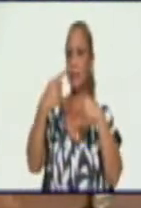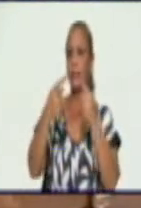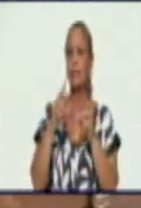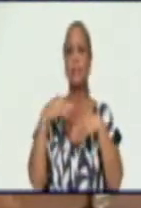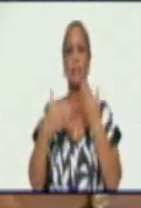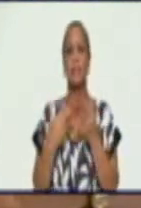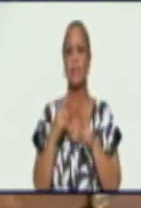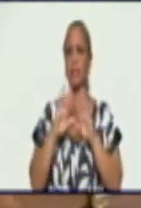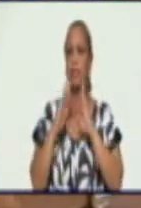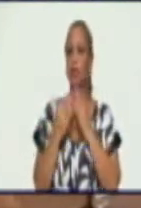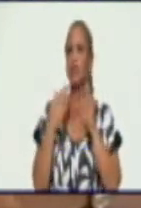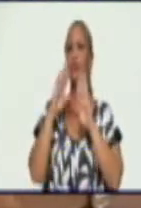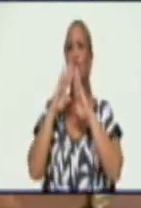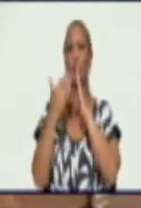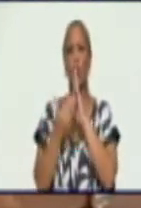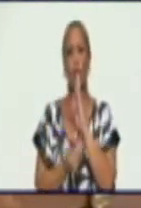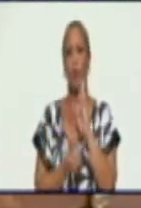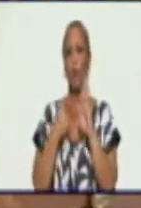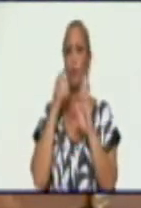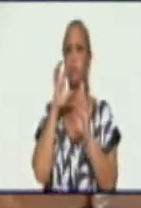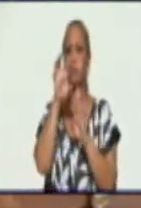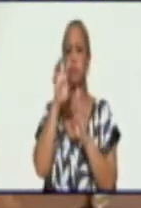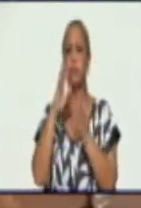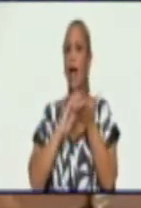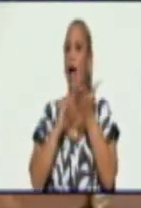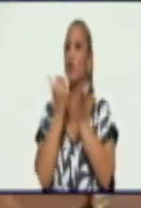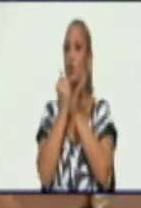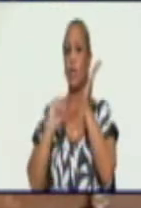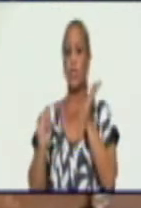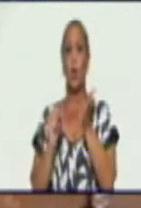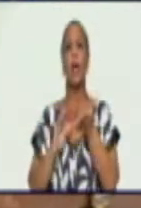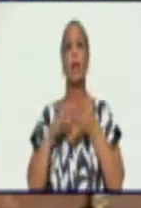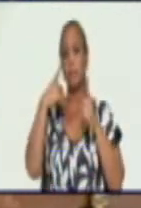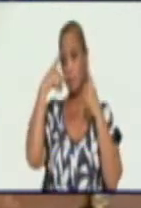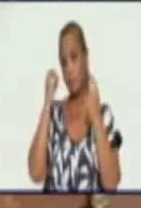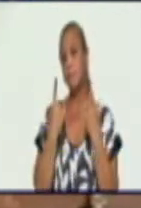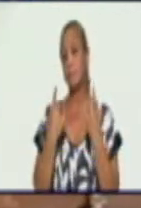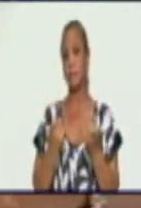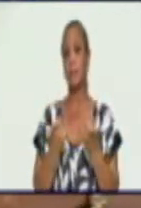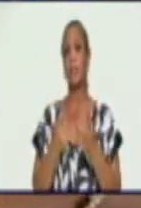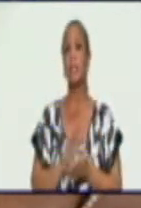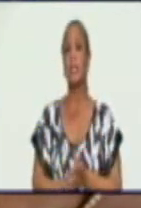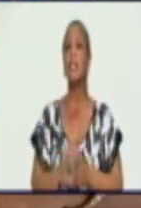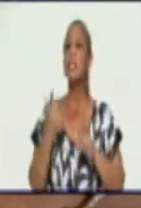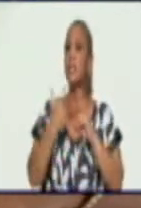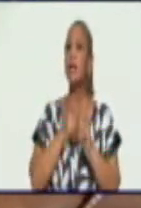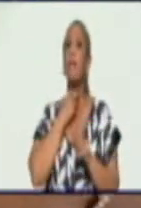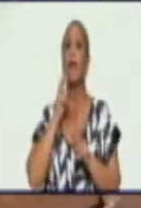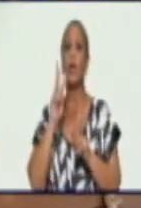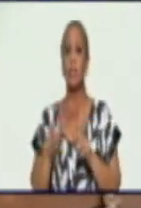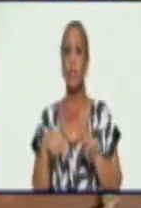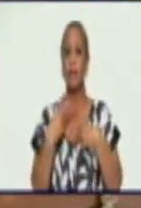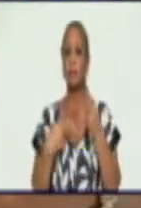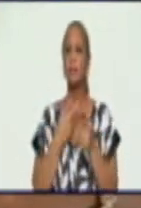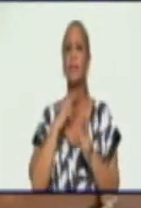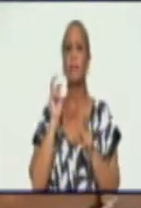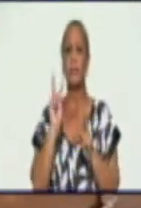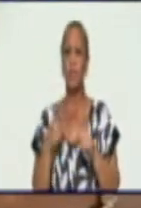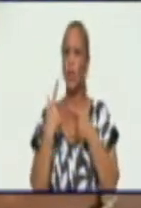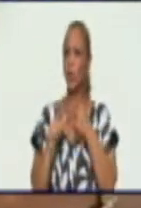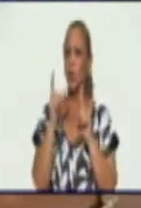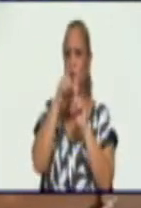conciliaciones emitir todos los autorizó que corresponden y también estar haciendo evaluaciones de otros temas que por